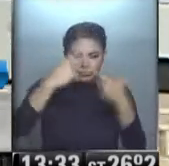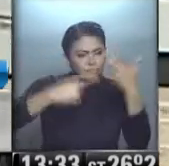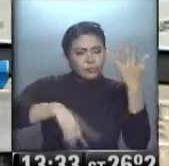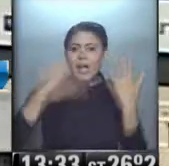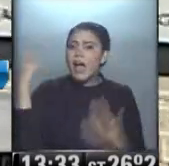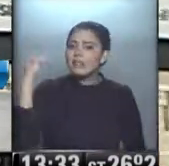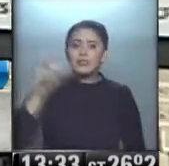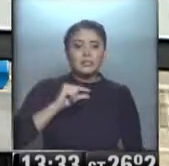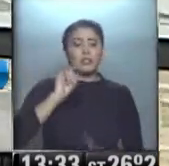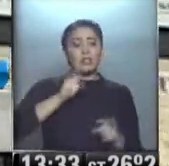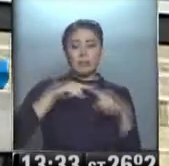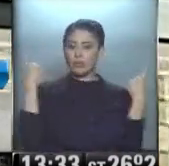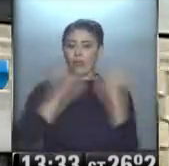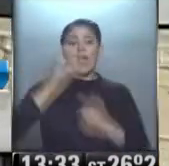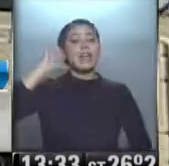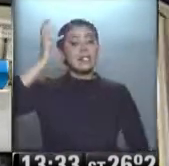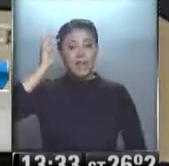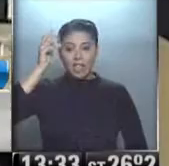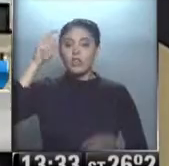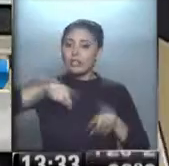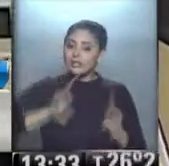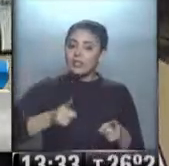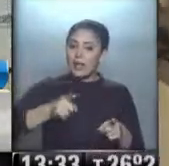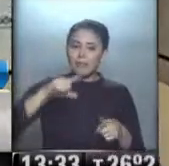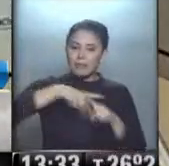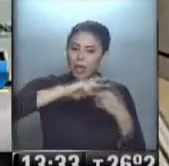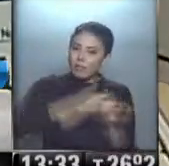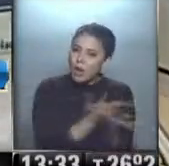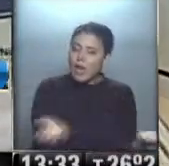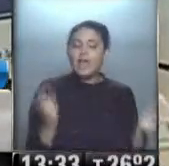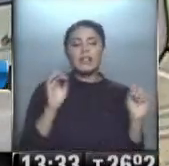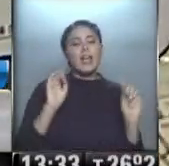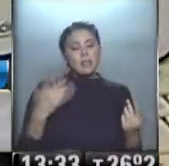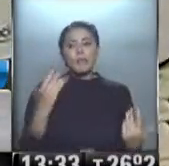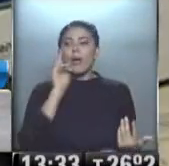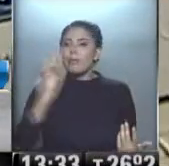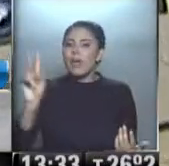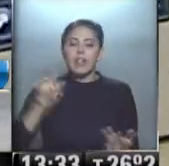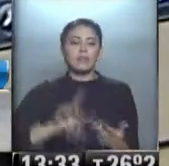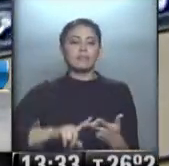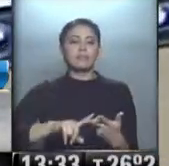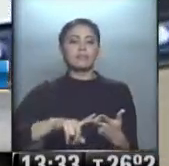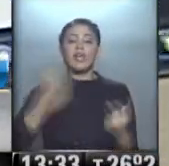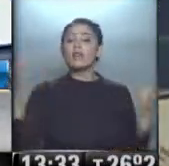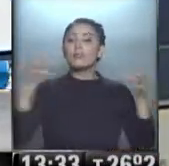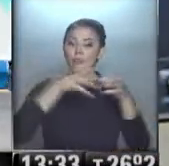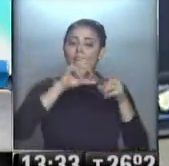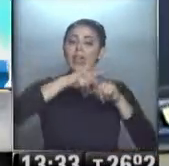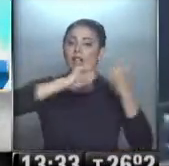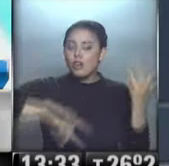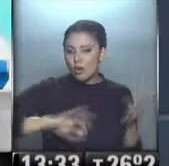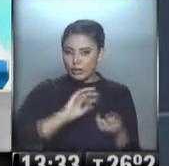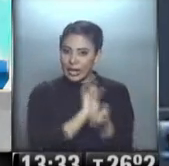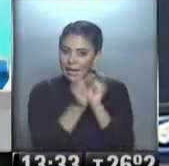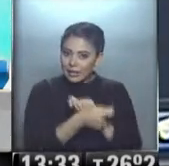un estudio de radio se instaló a que en este universo conectar también pudimos observar entre otras cosas un kit de tecnología adaptativa